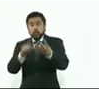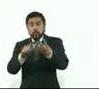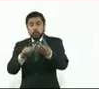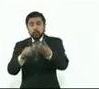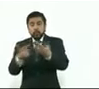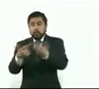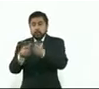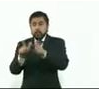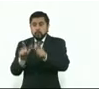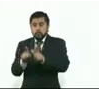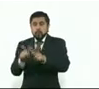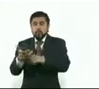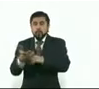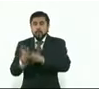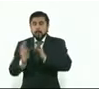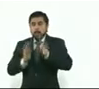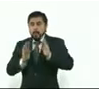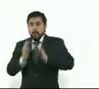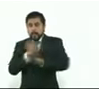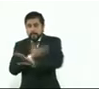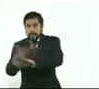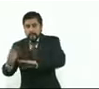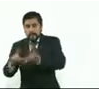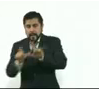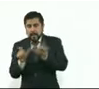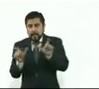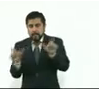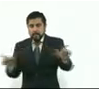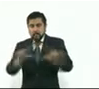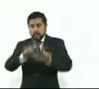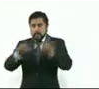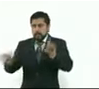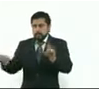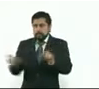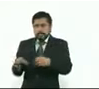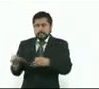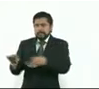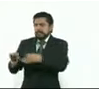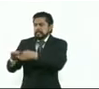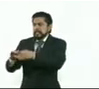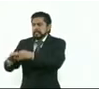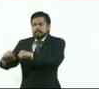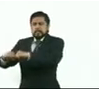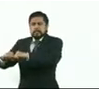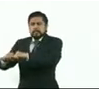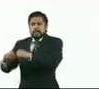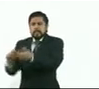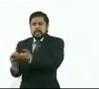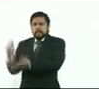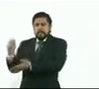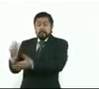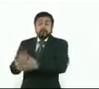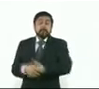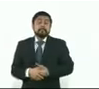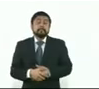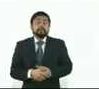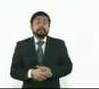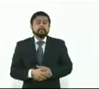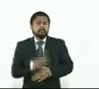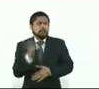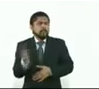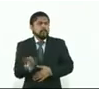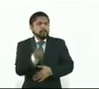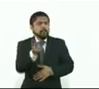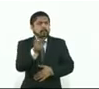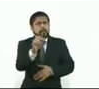también en San Luis Tlaxcaltemalco, ya en la parte más pegada a Tláhuac. Desde que el hoy presidente Andrés Manuel López Obrador